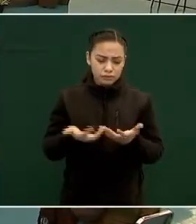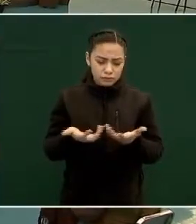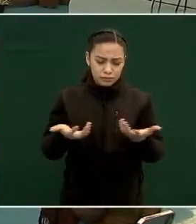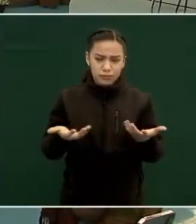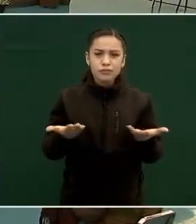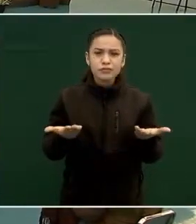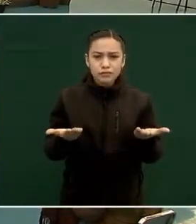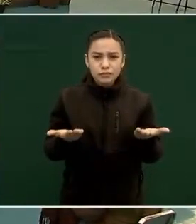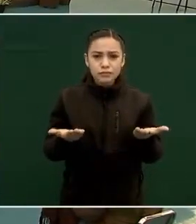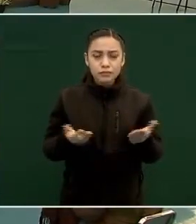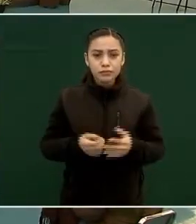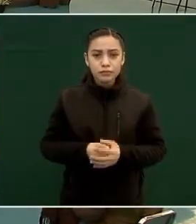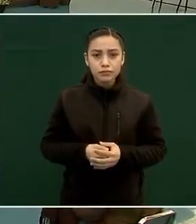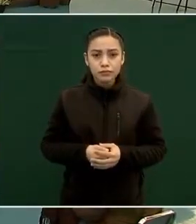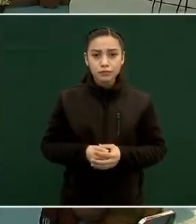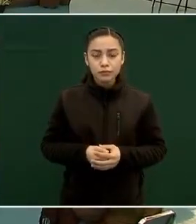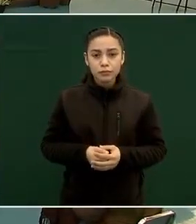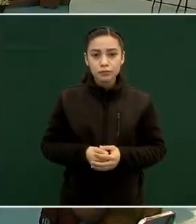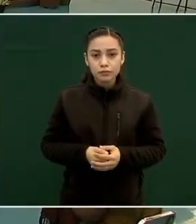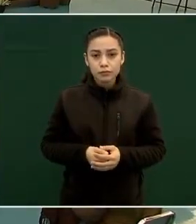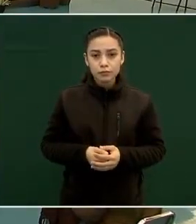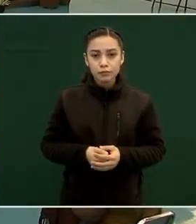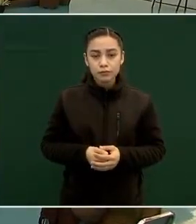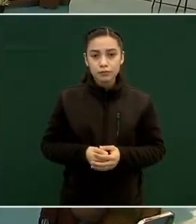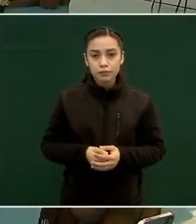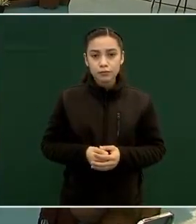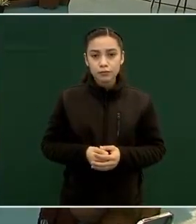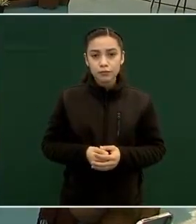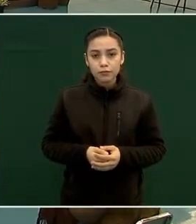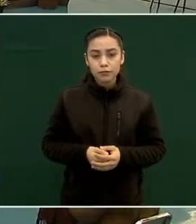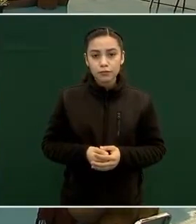estaban convertidos